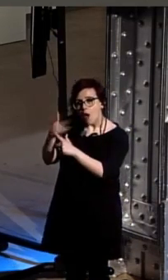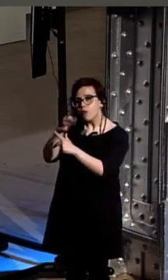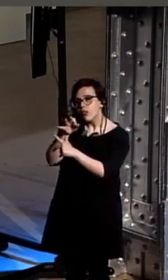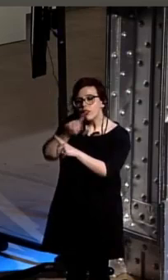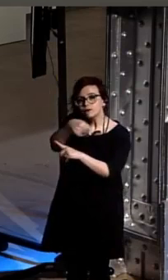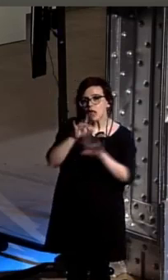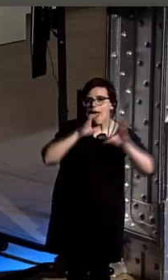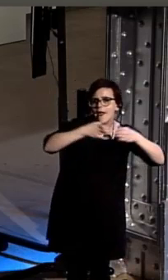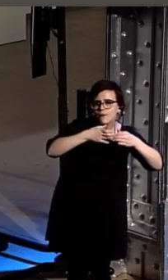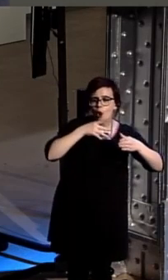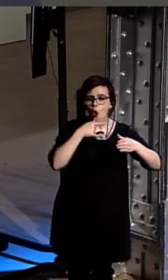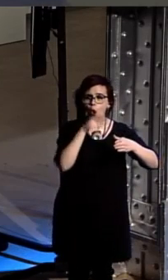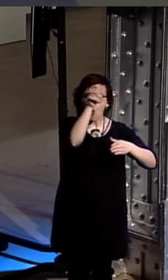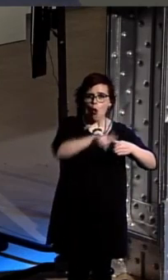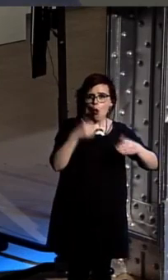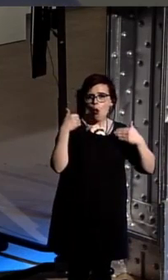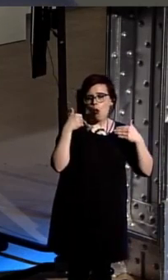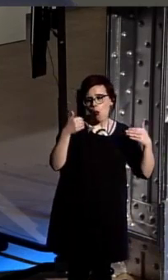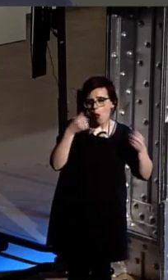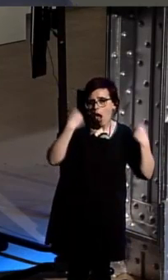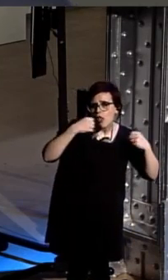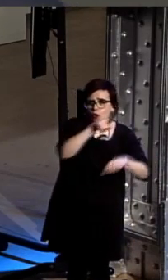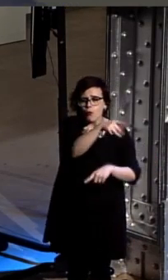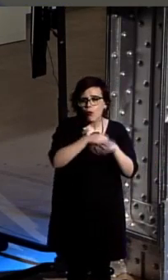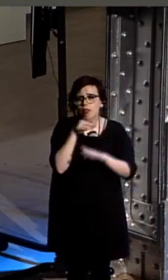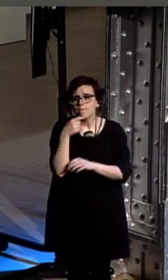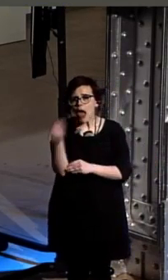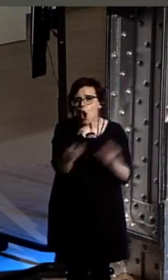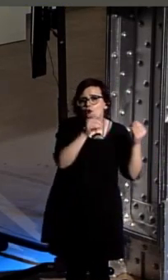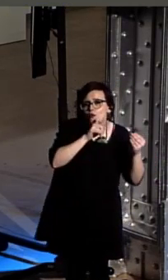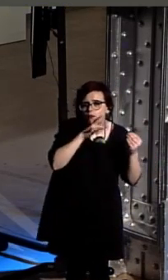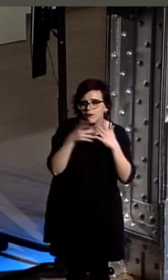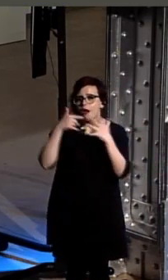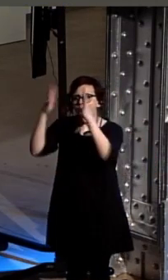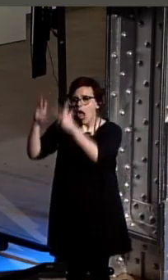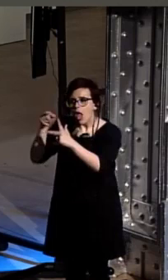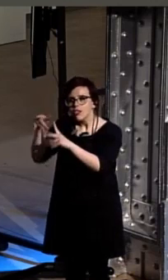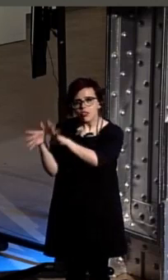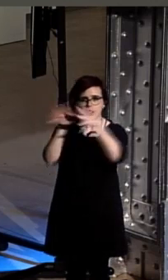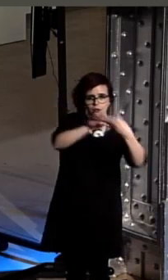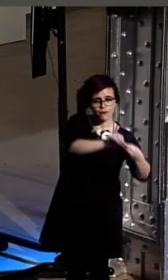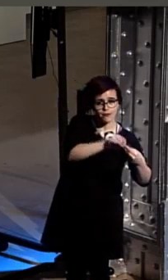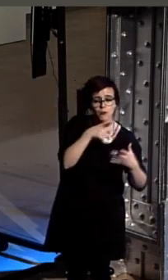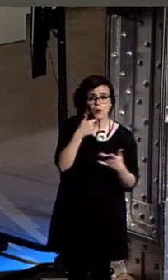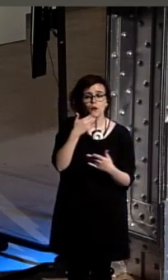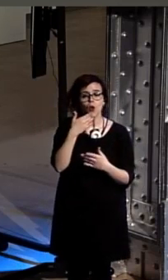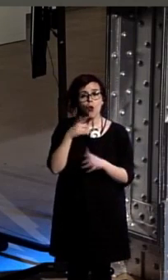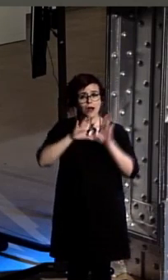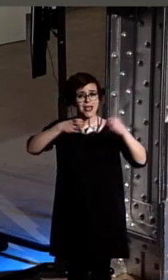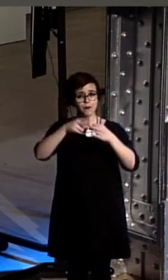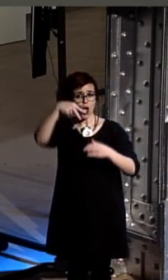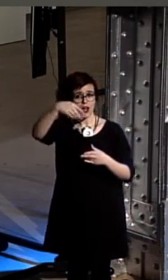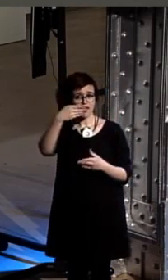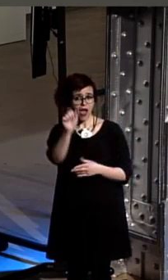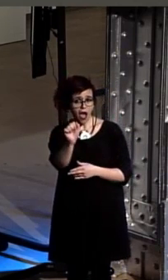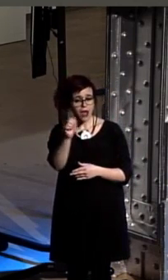equipos o de los jugadores. Es algo que se está abordando ahora mismo. La historia que contábamos era que hay un equipo de la NBA que está